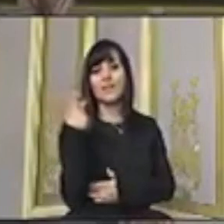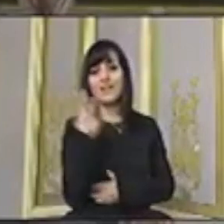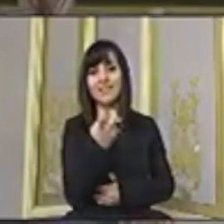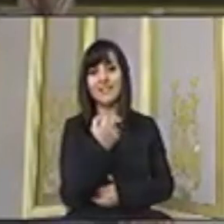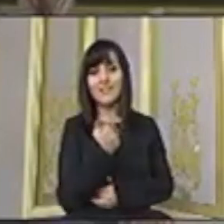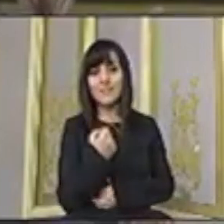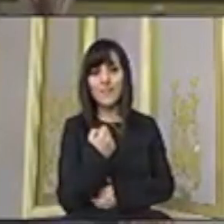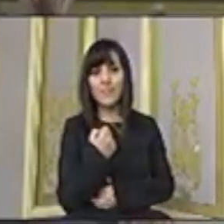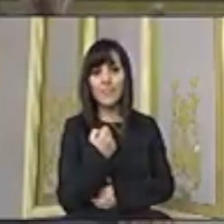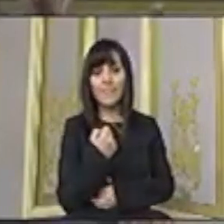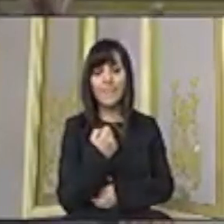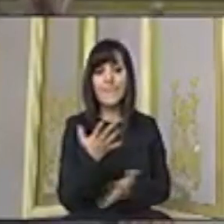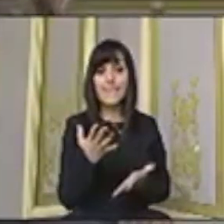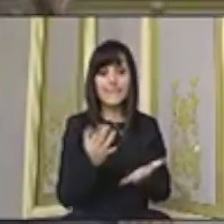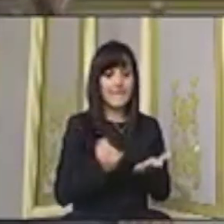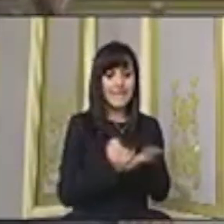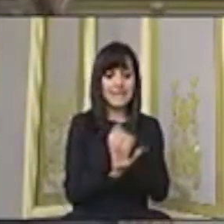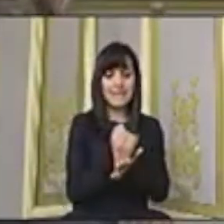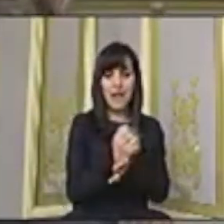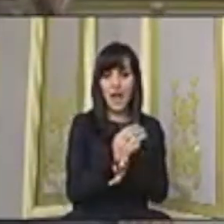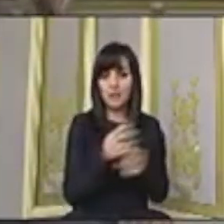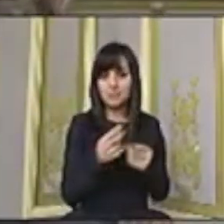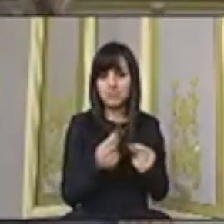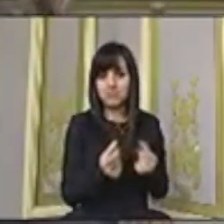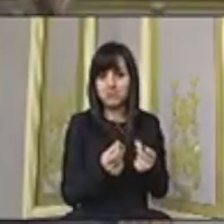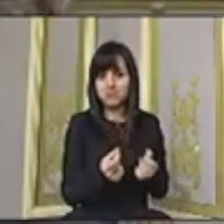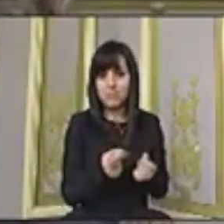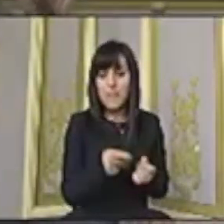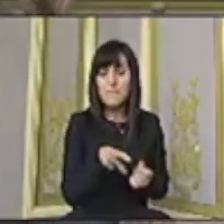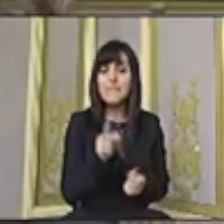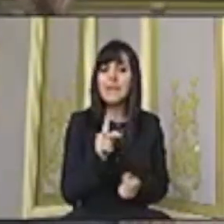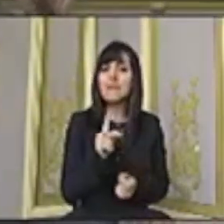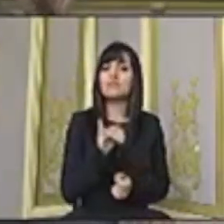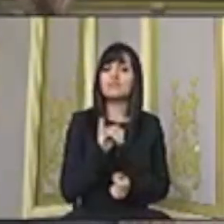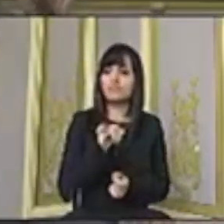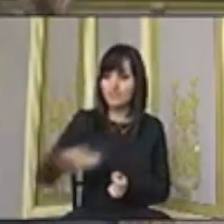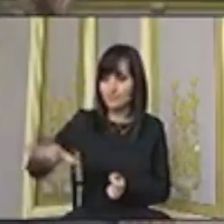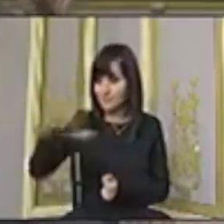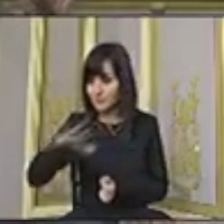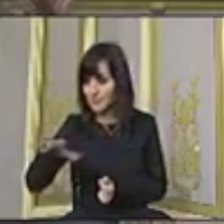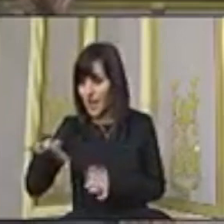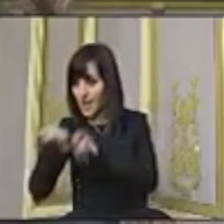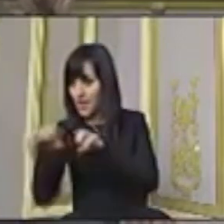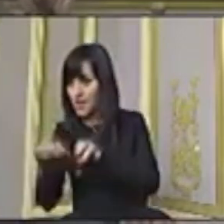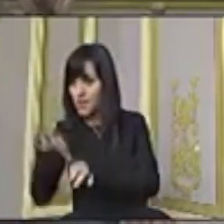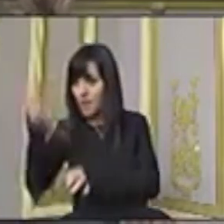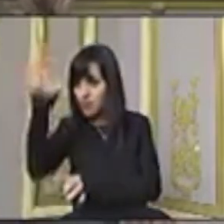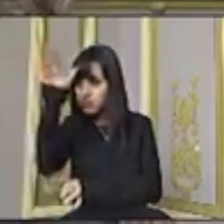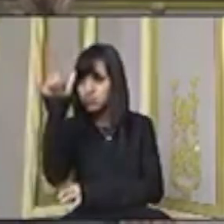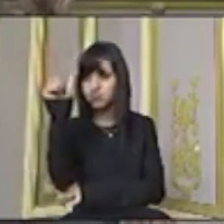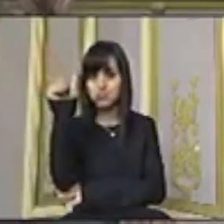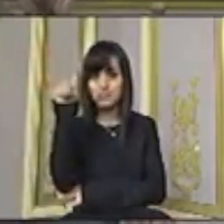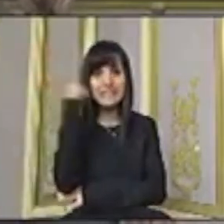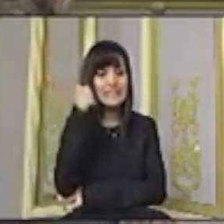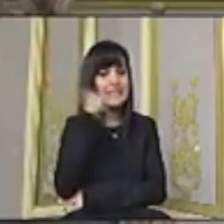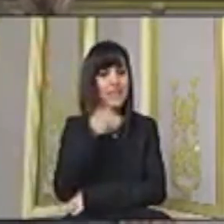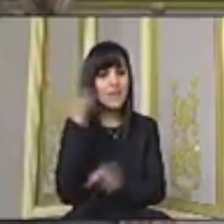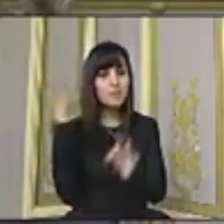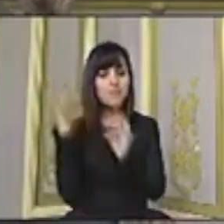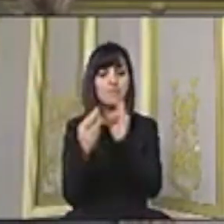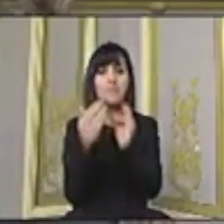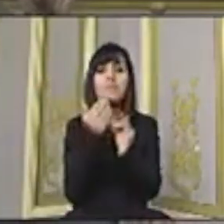Es una decisión tomada sin demora, pero a conciencia por el colegiado, siempre con el fin de dar certeza a Puebla y los